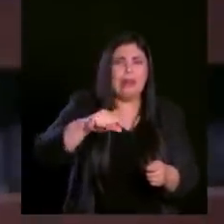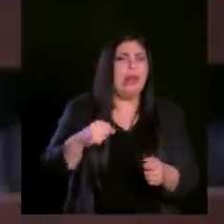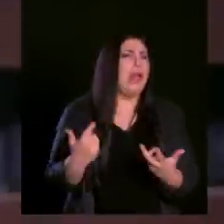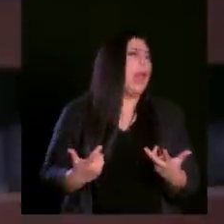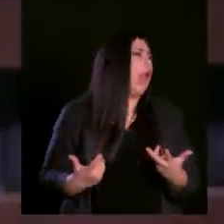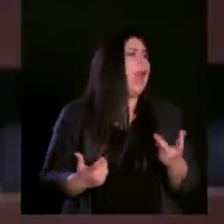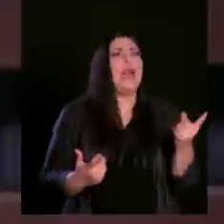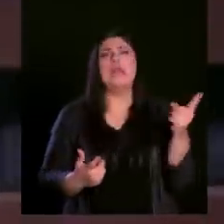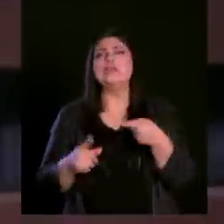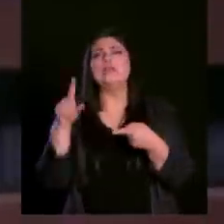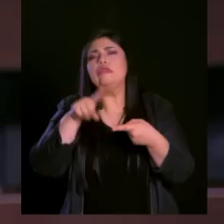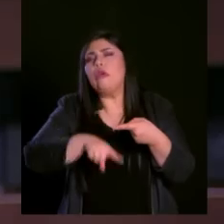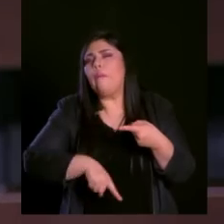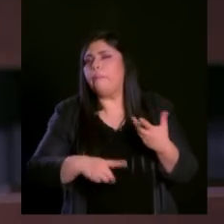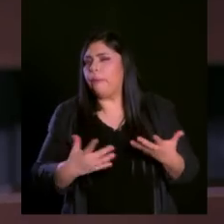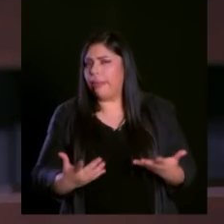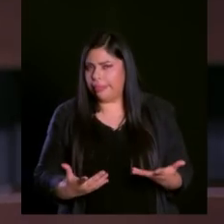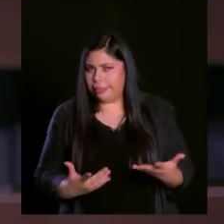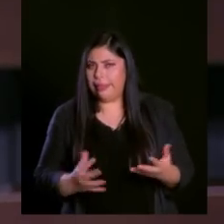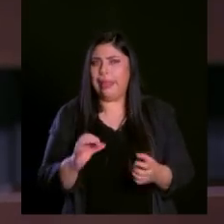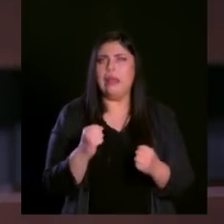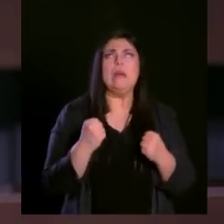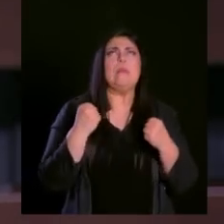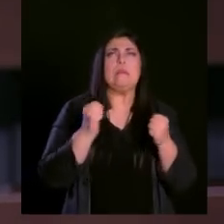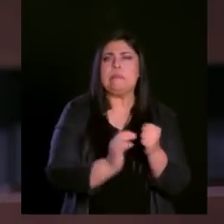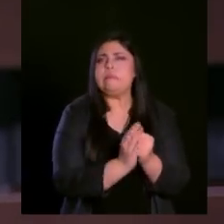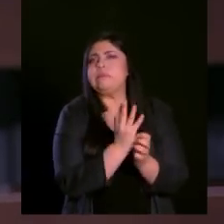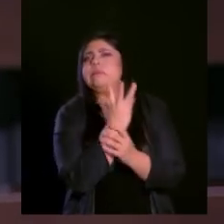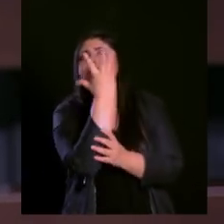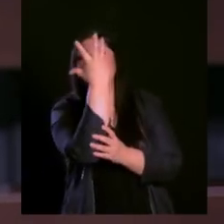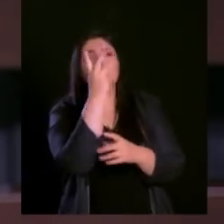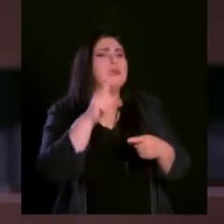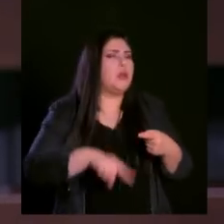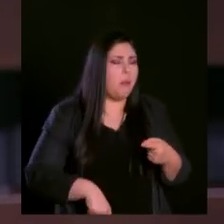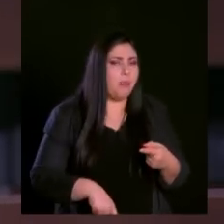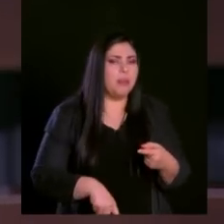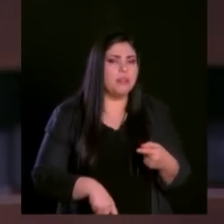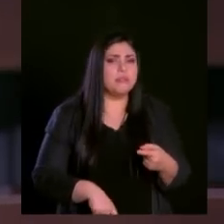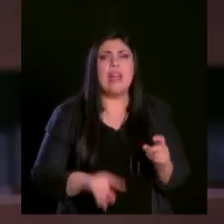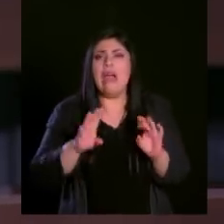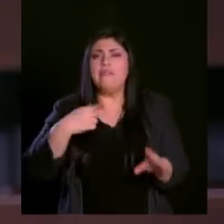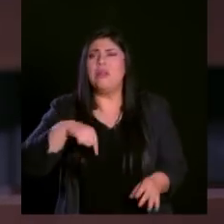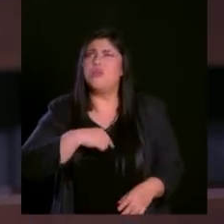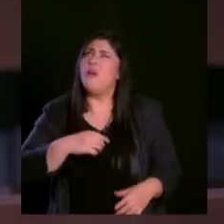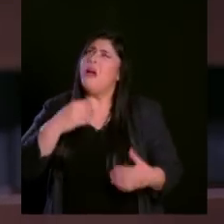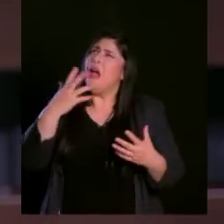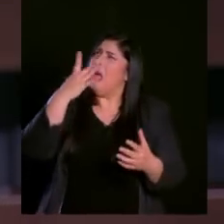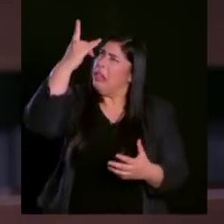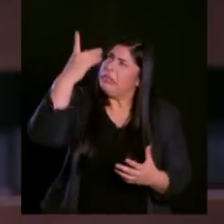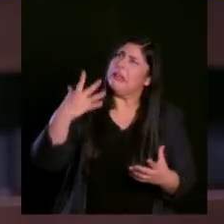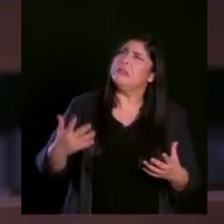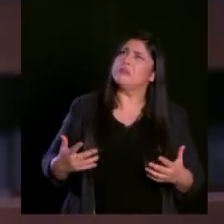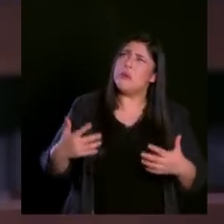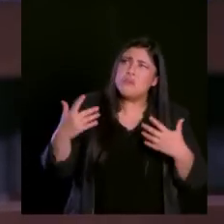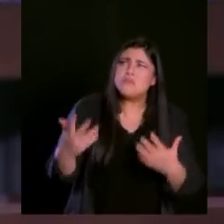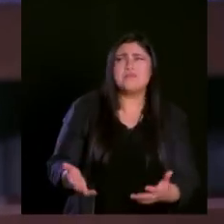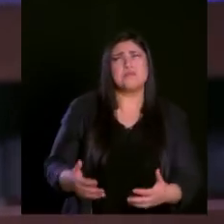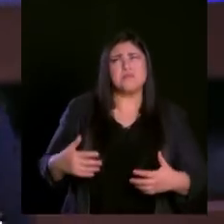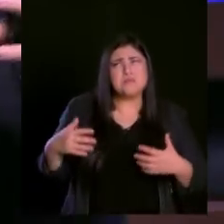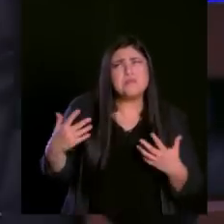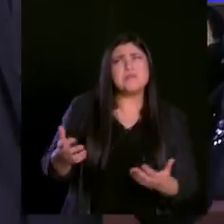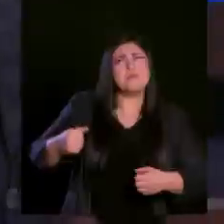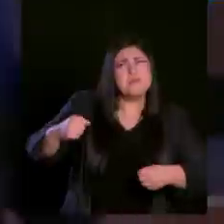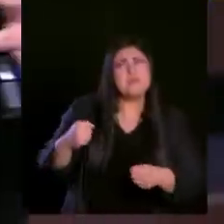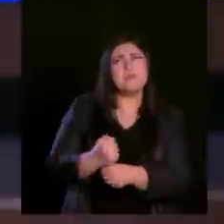a pensar esto Hay momentos donde uno se pone con cosas donde uno dice señor pero es que tú no haces no y está pidiendo lo mejor para